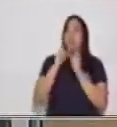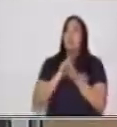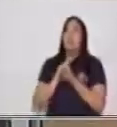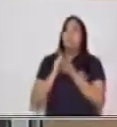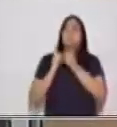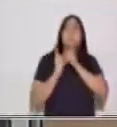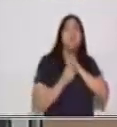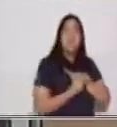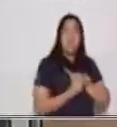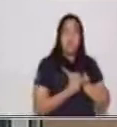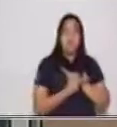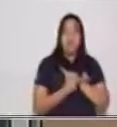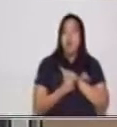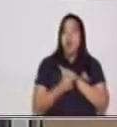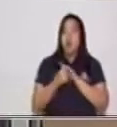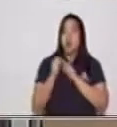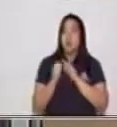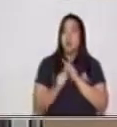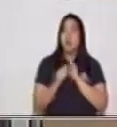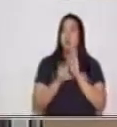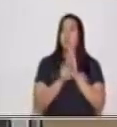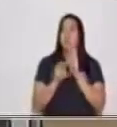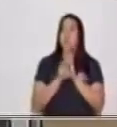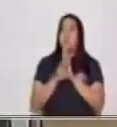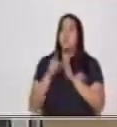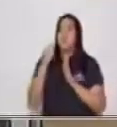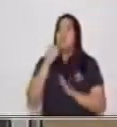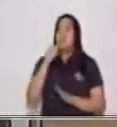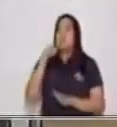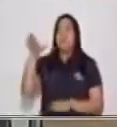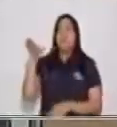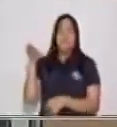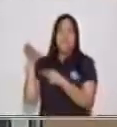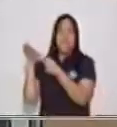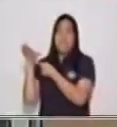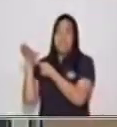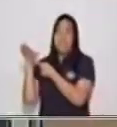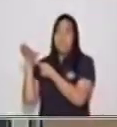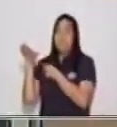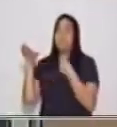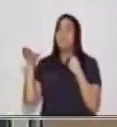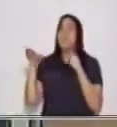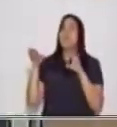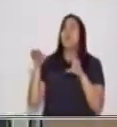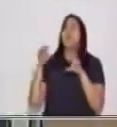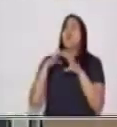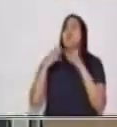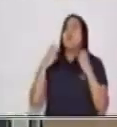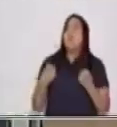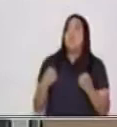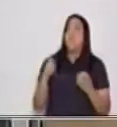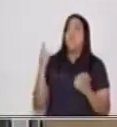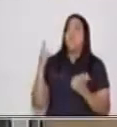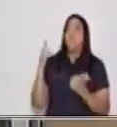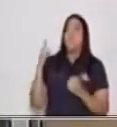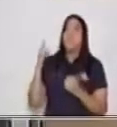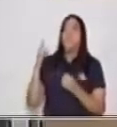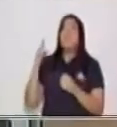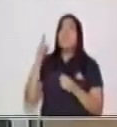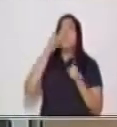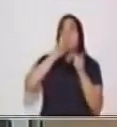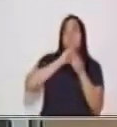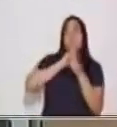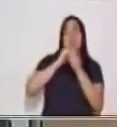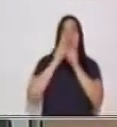los valores. Vamos a despejar Z de esta ecuación Entonces, este menos 2z lo